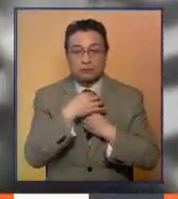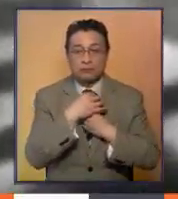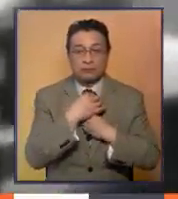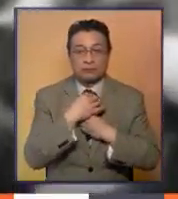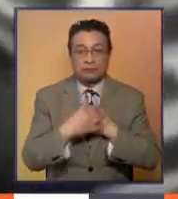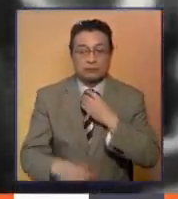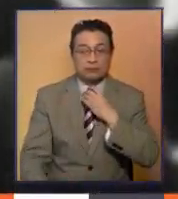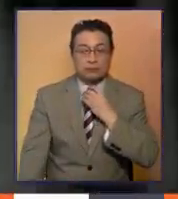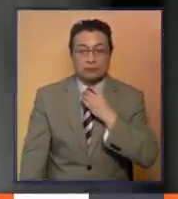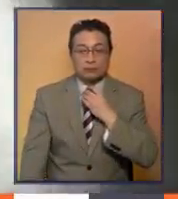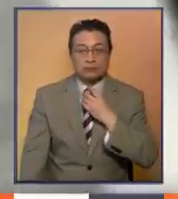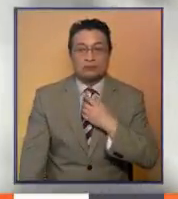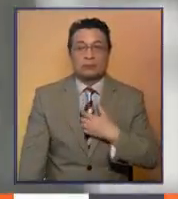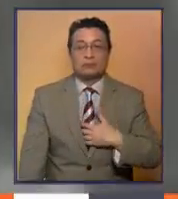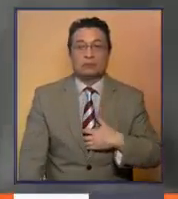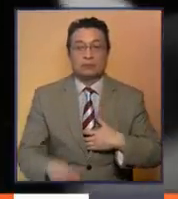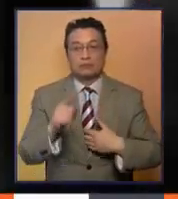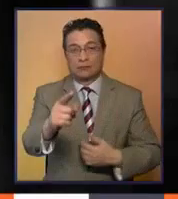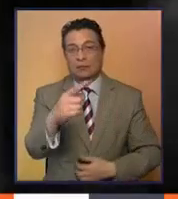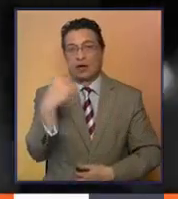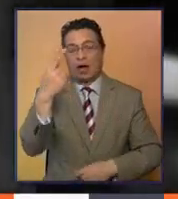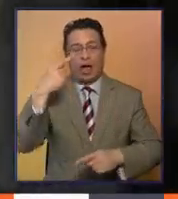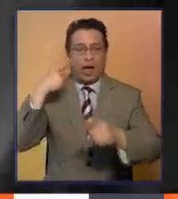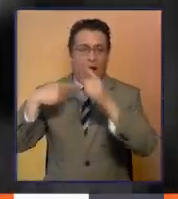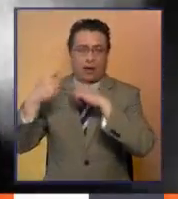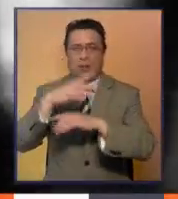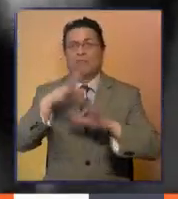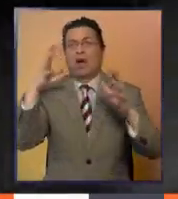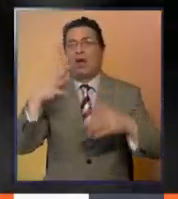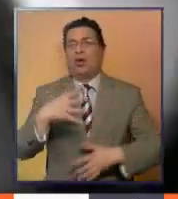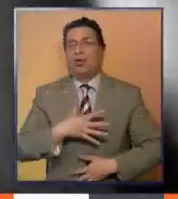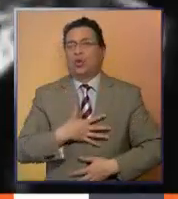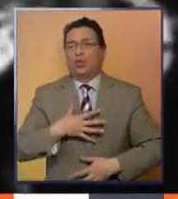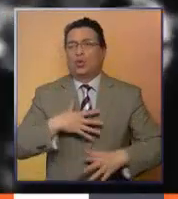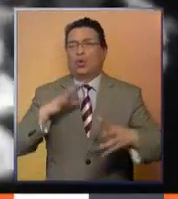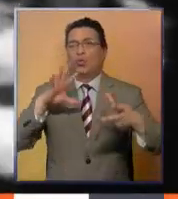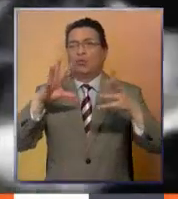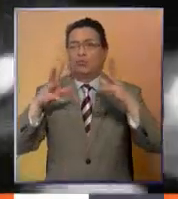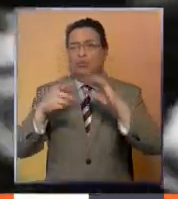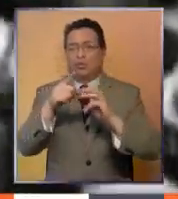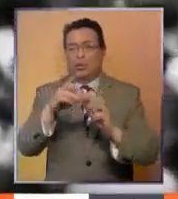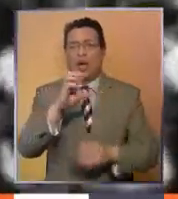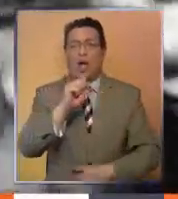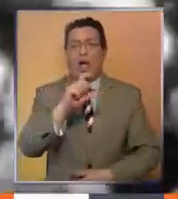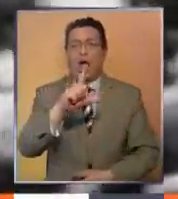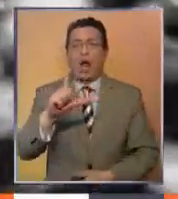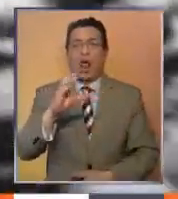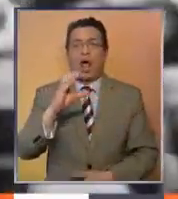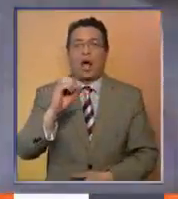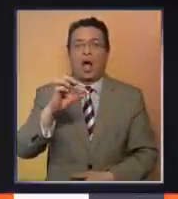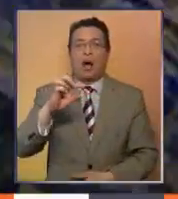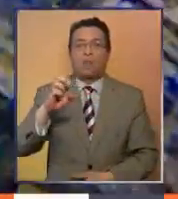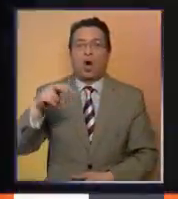la historia dice que fue uno de los criminales más temidos que ha visto el mundo su nombre al capone